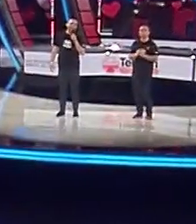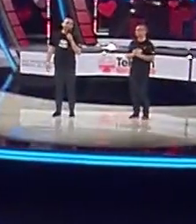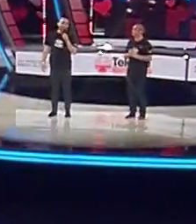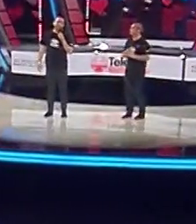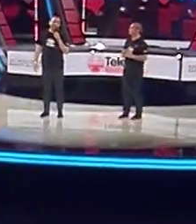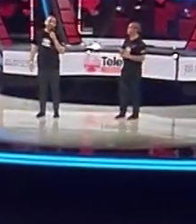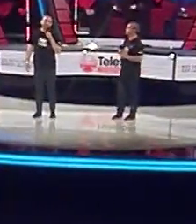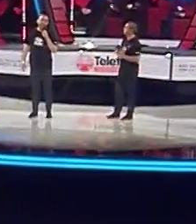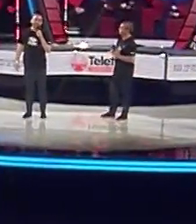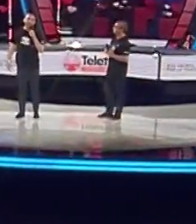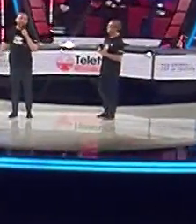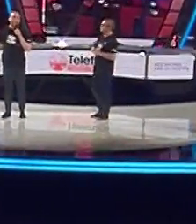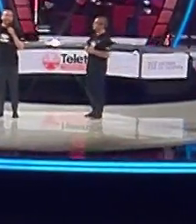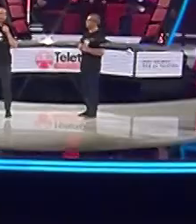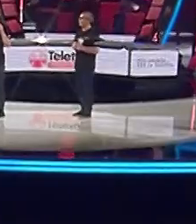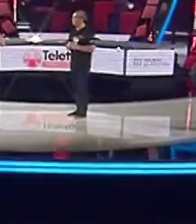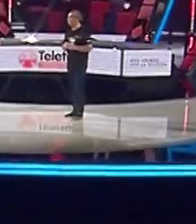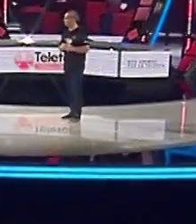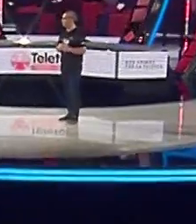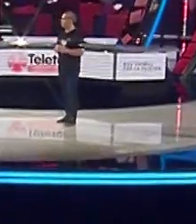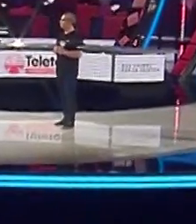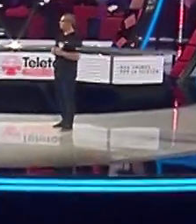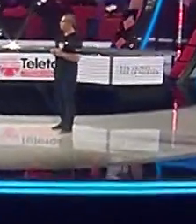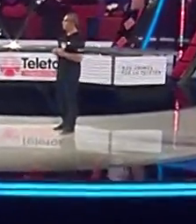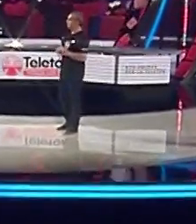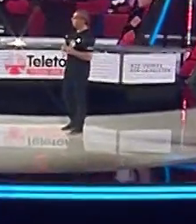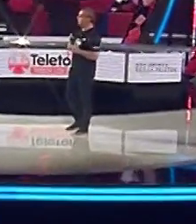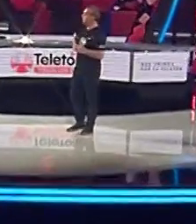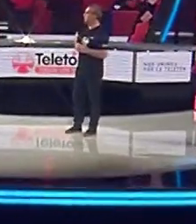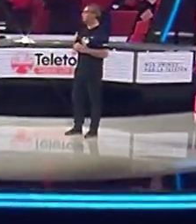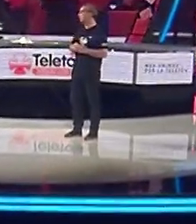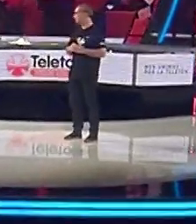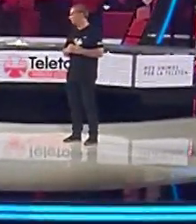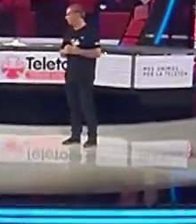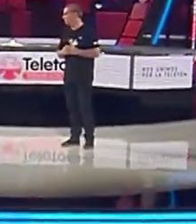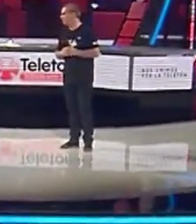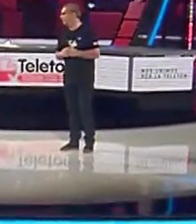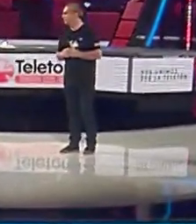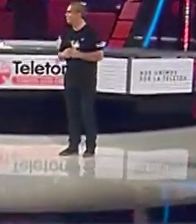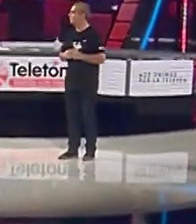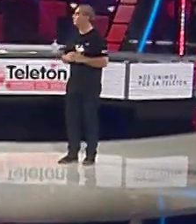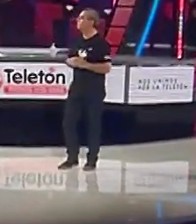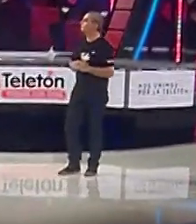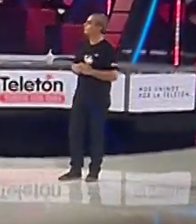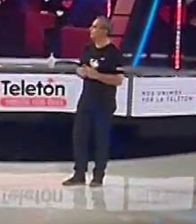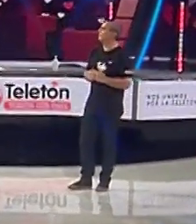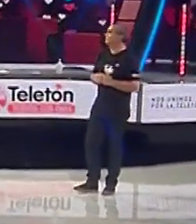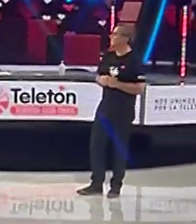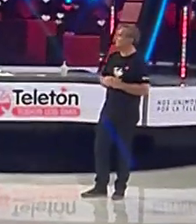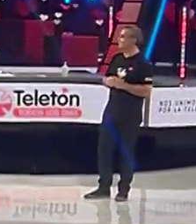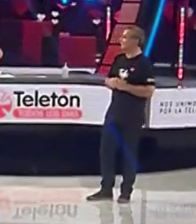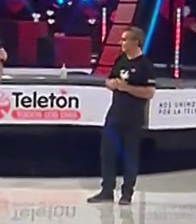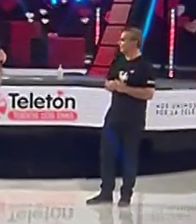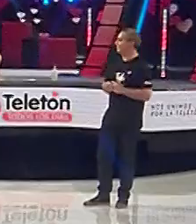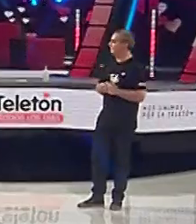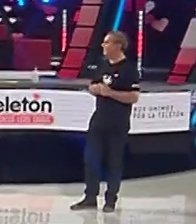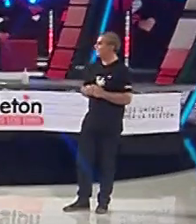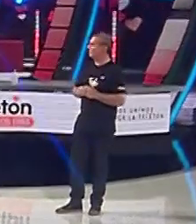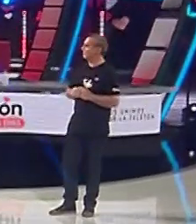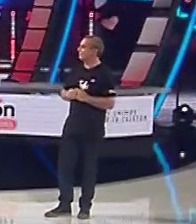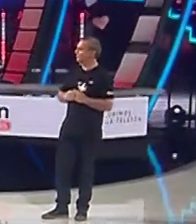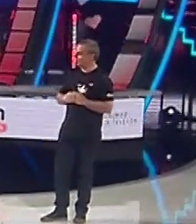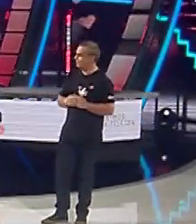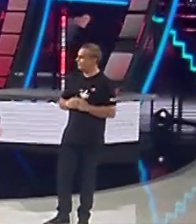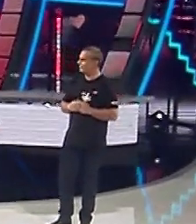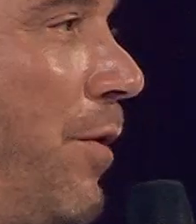Así es, esta Teletón, este teatro Teletón vacío, esta Teletón es todos los días y esta Teletón te acompaña. En eso estamos. Ese es el sentido de esto.